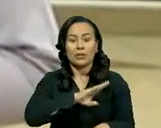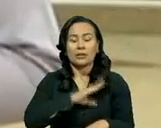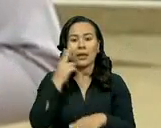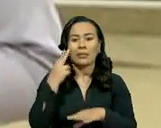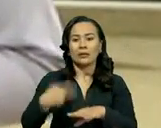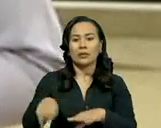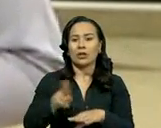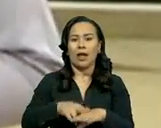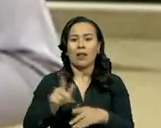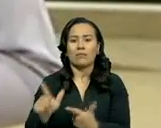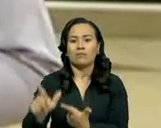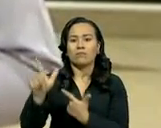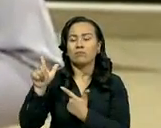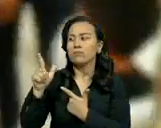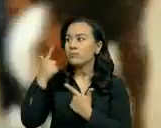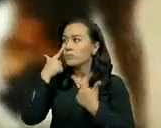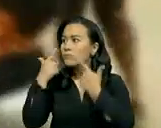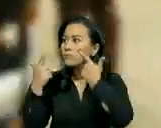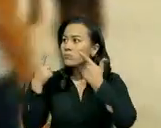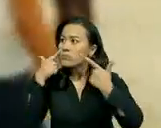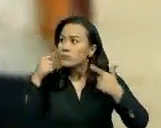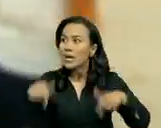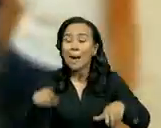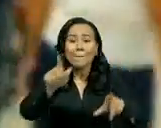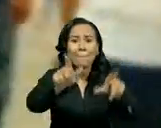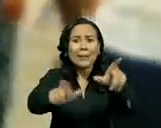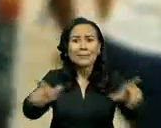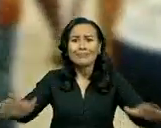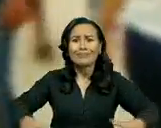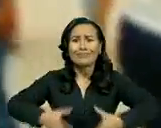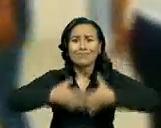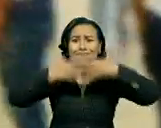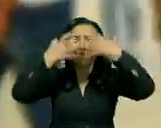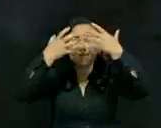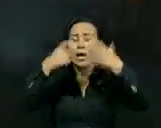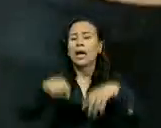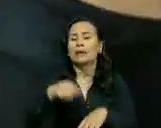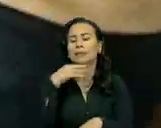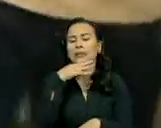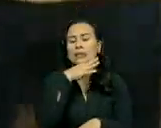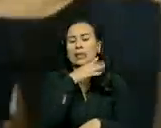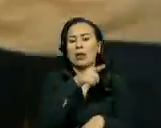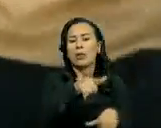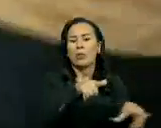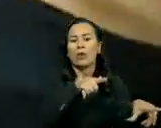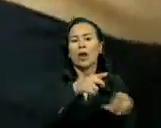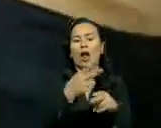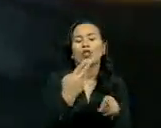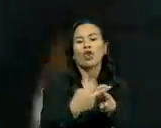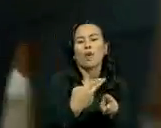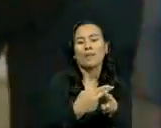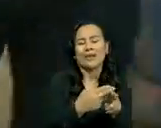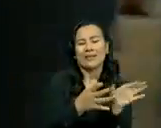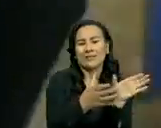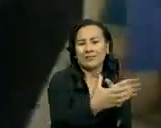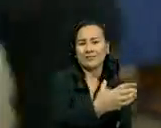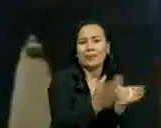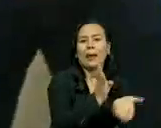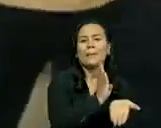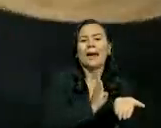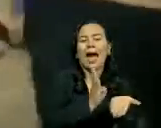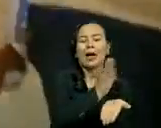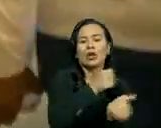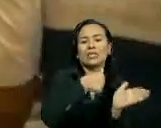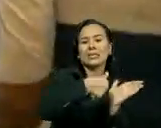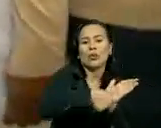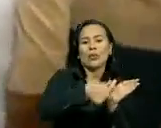resguardando estas instalaciones. La reacción de estos ciudadanos habitantes de la cooperativa Ciudad de Dios fue por lo que ellos consideran una mala